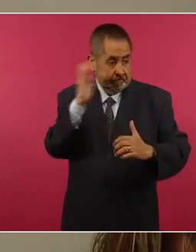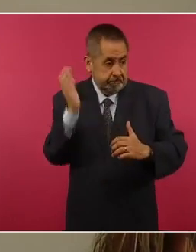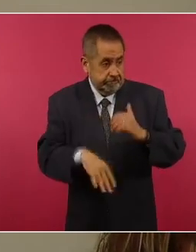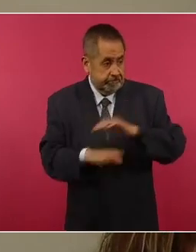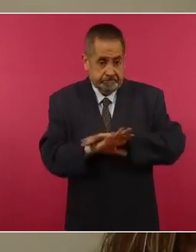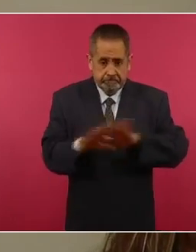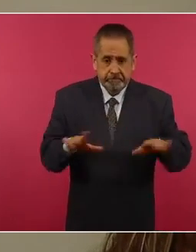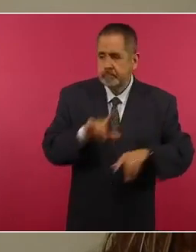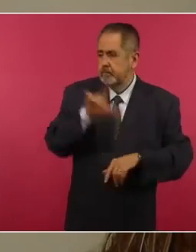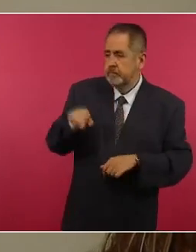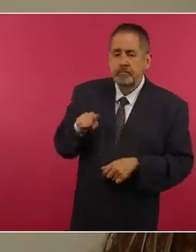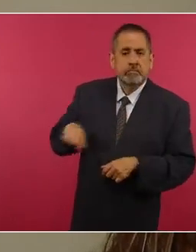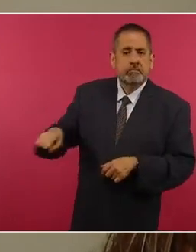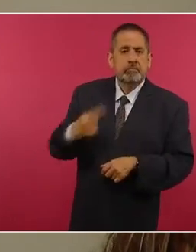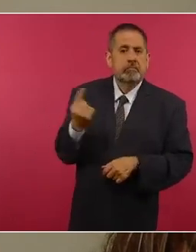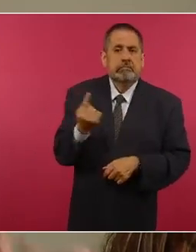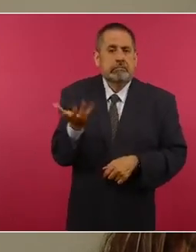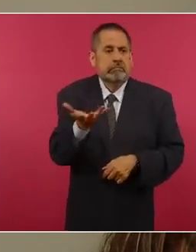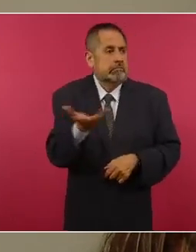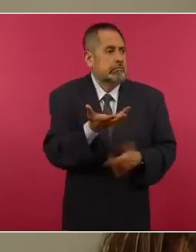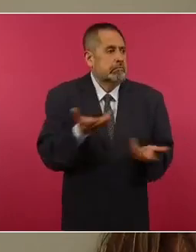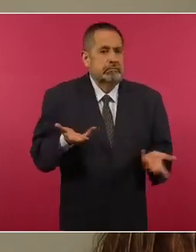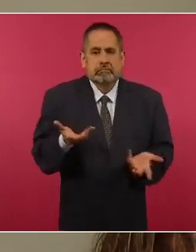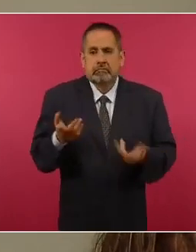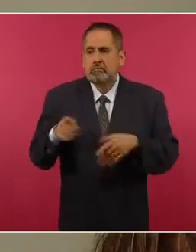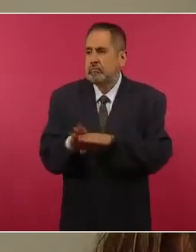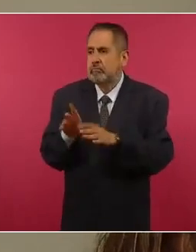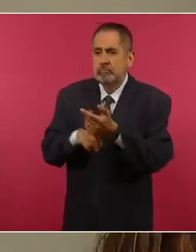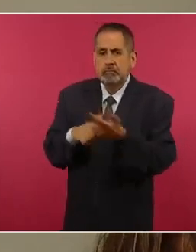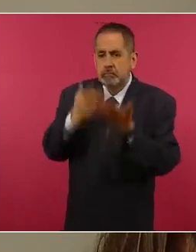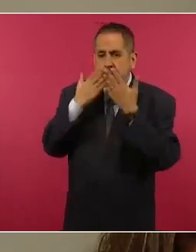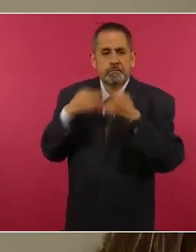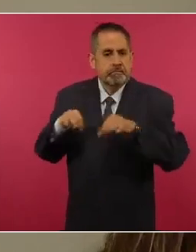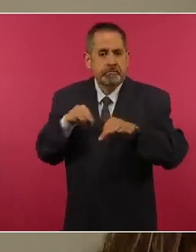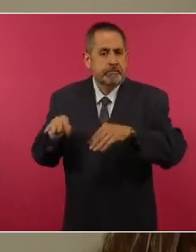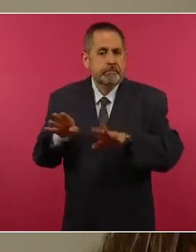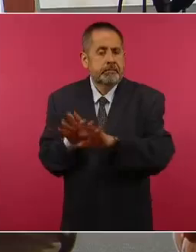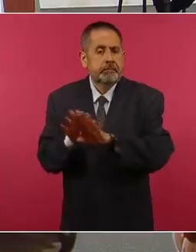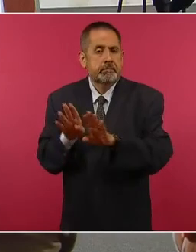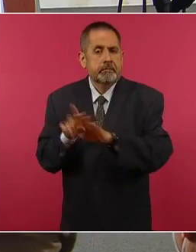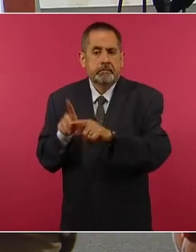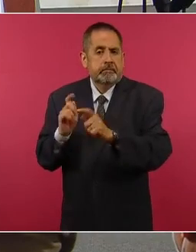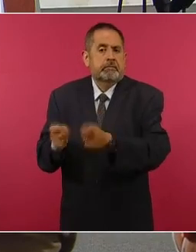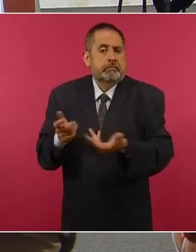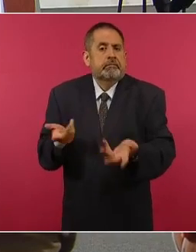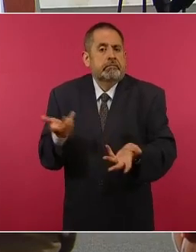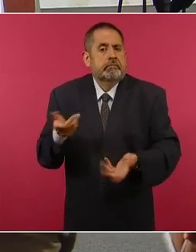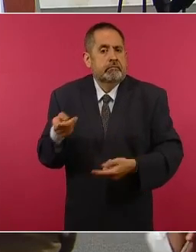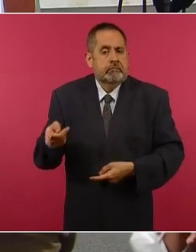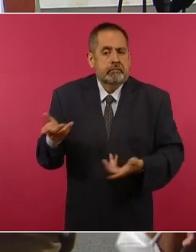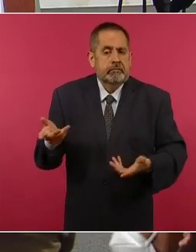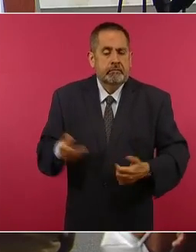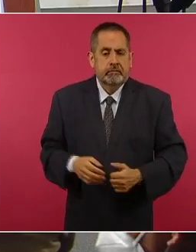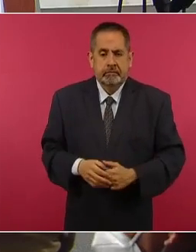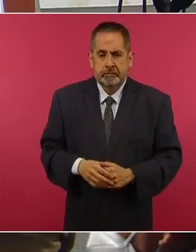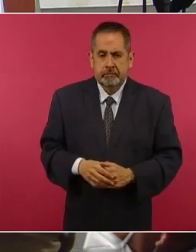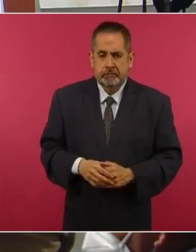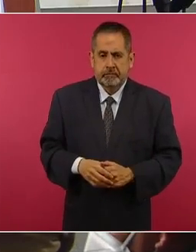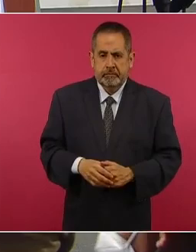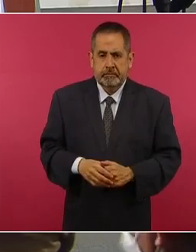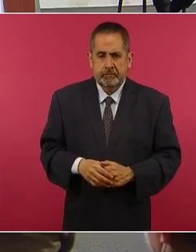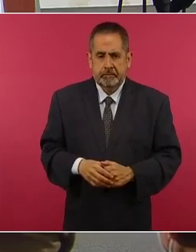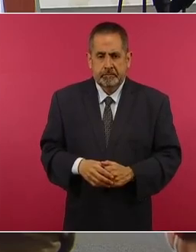todas estas personas que van a quedar pues sin trabajo después de que se terminen estas obras?